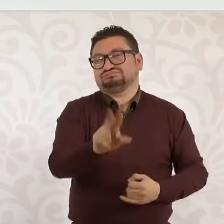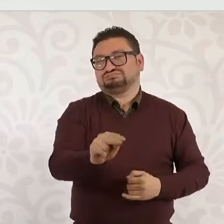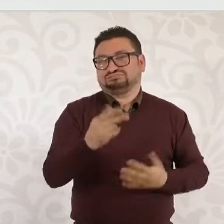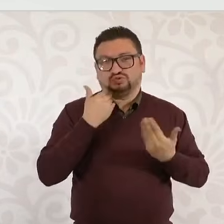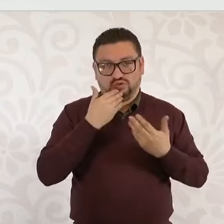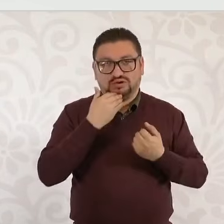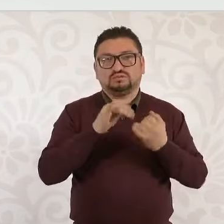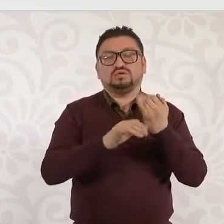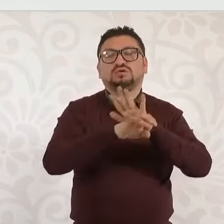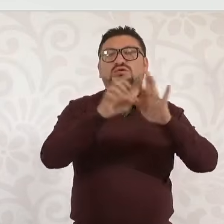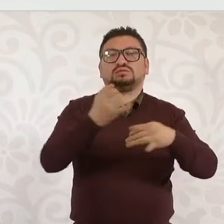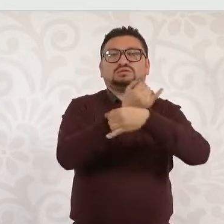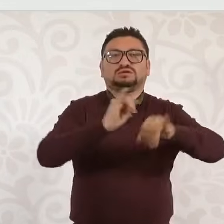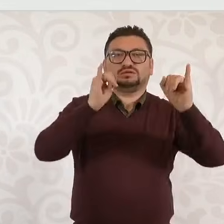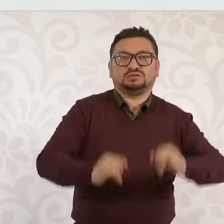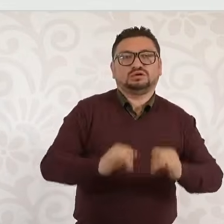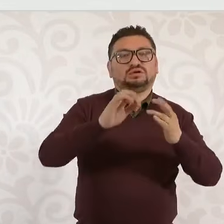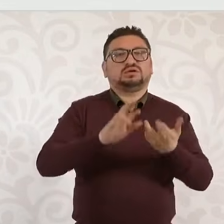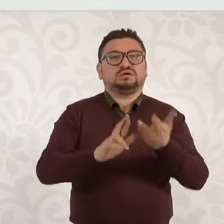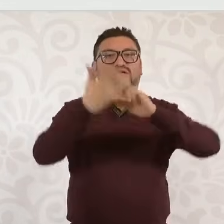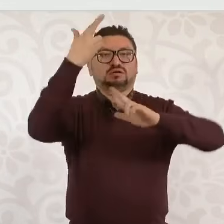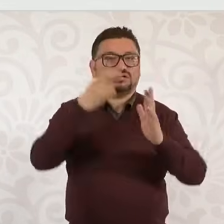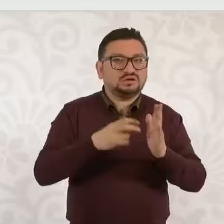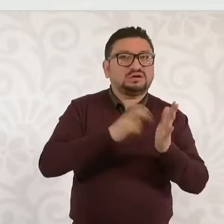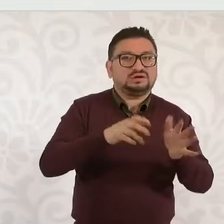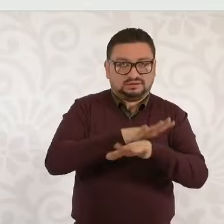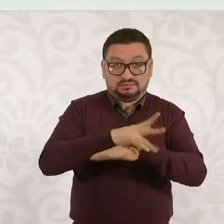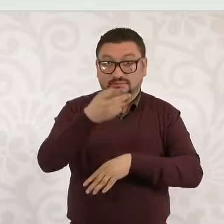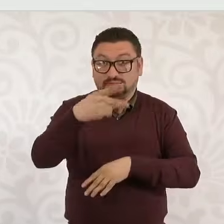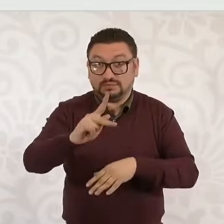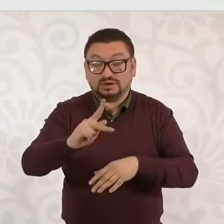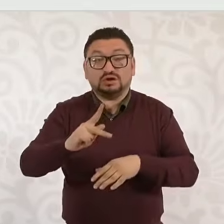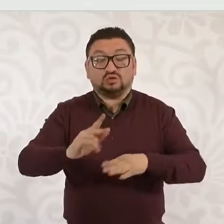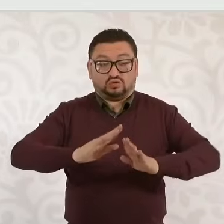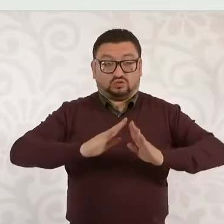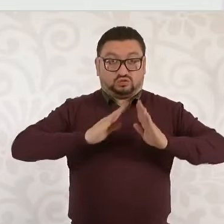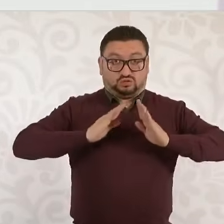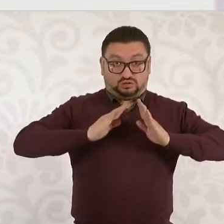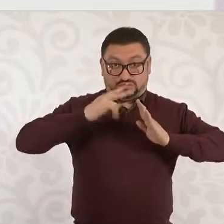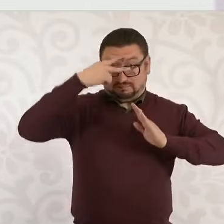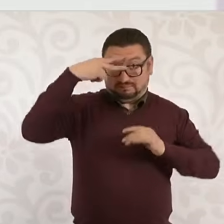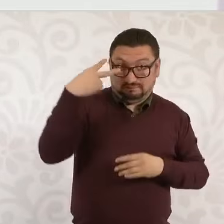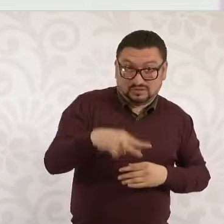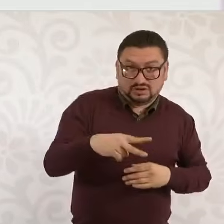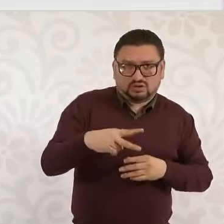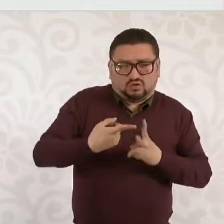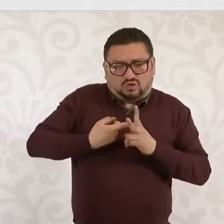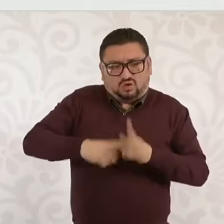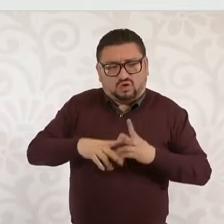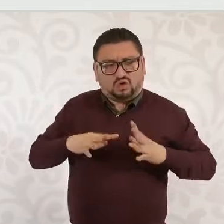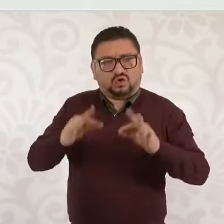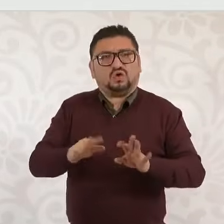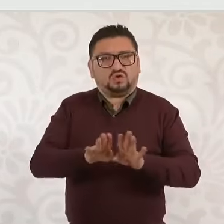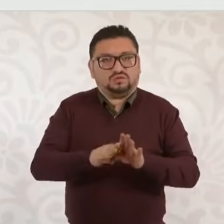La independencia, la reforma, la revolución. Pero en particular el ejército mexicano viene de ese